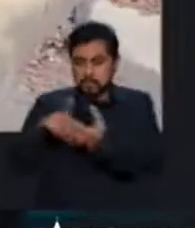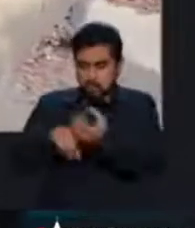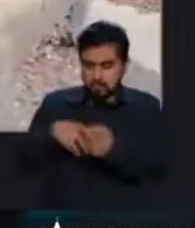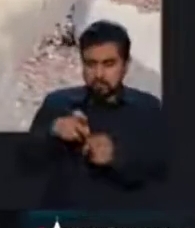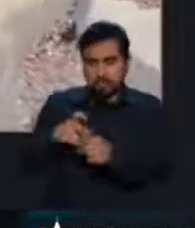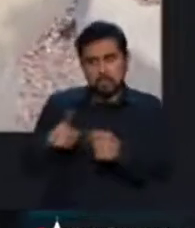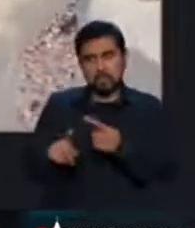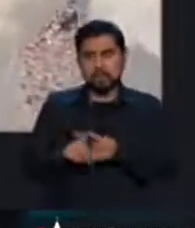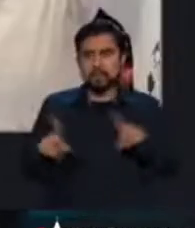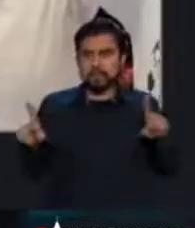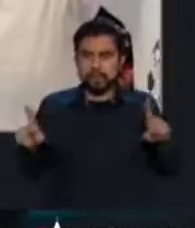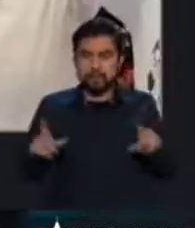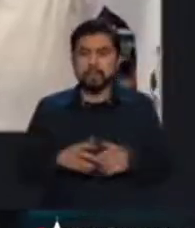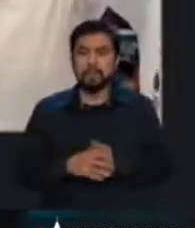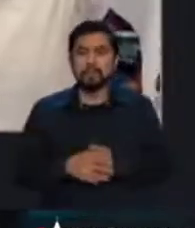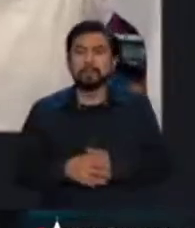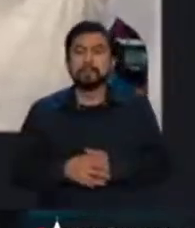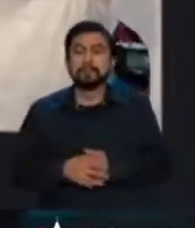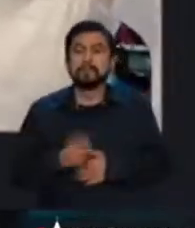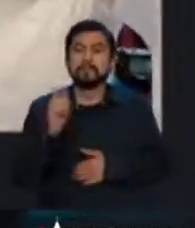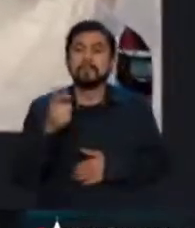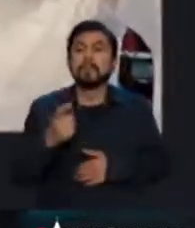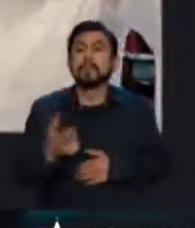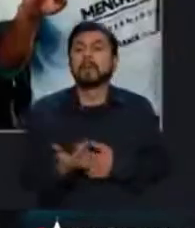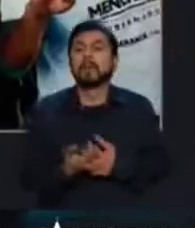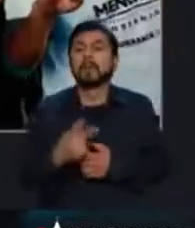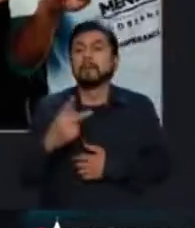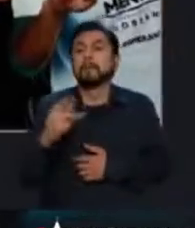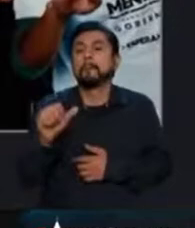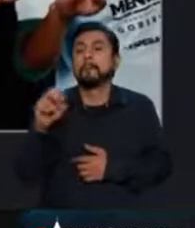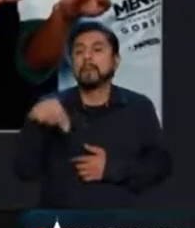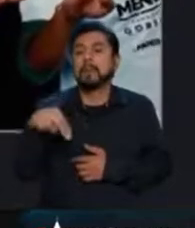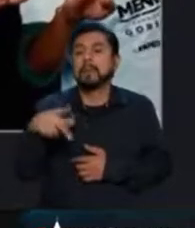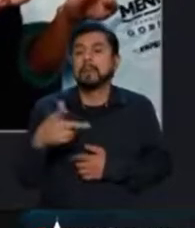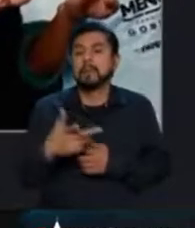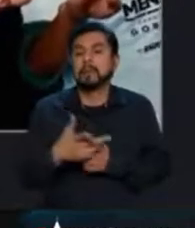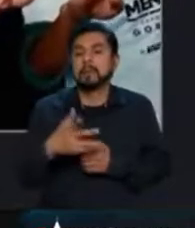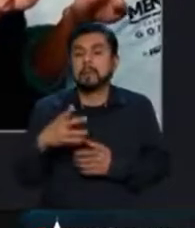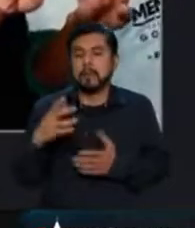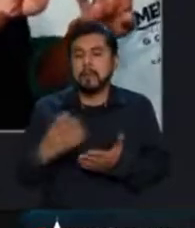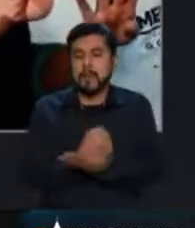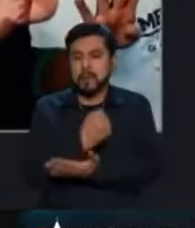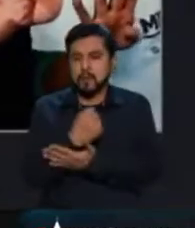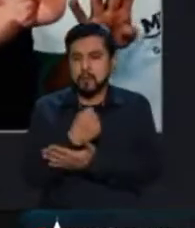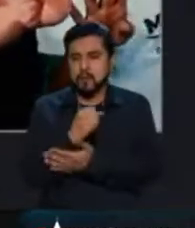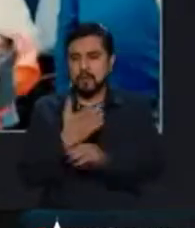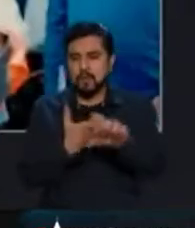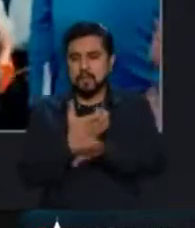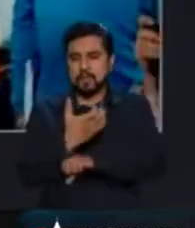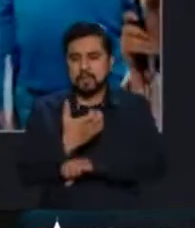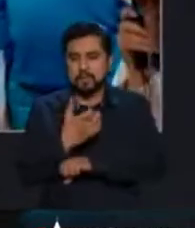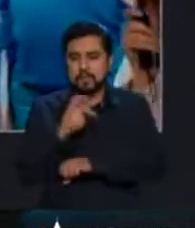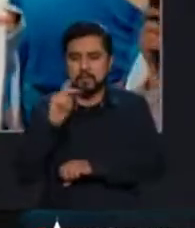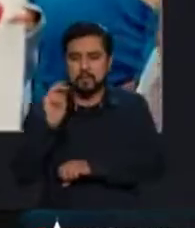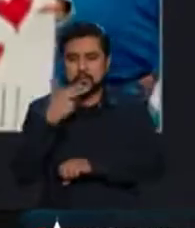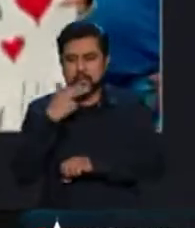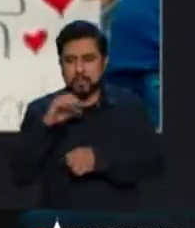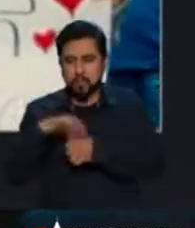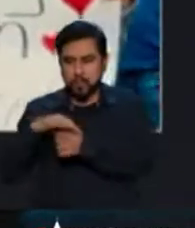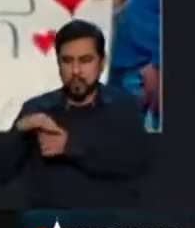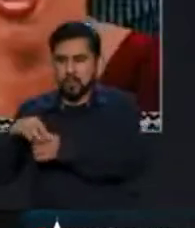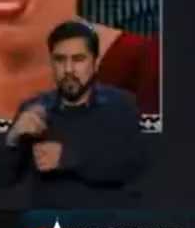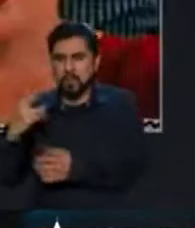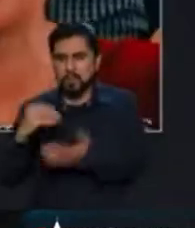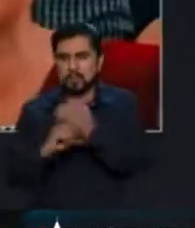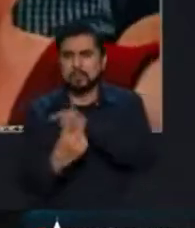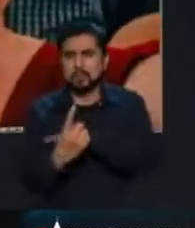totalmente otra representación, es decir, el PAN ganó Chihuahua, recordarán en el 21, digamos,